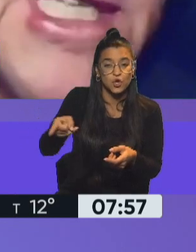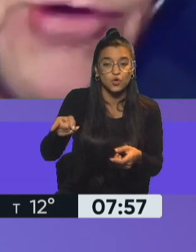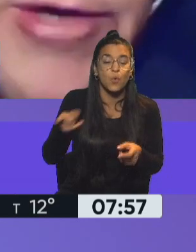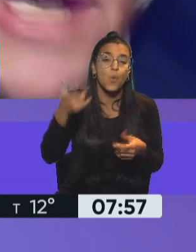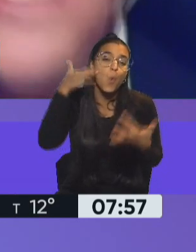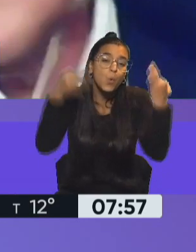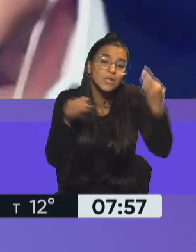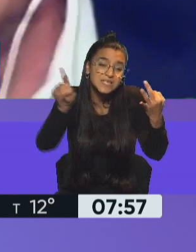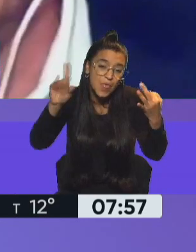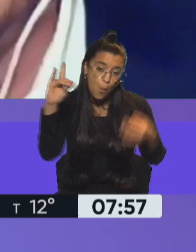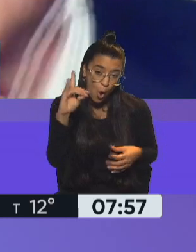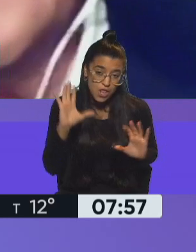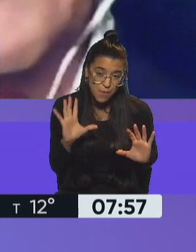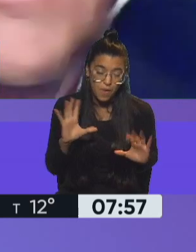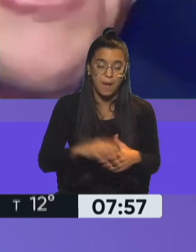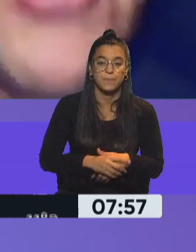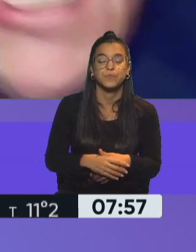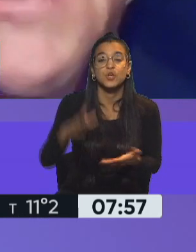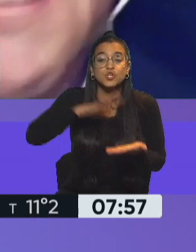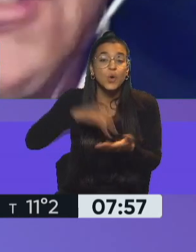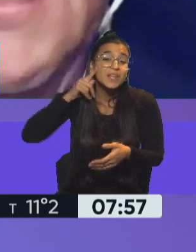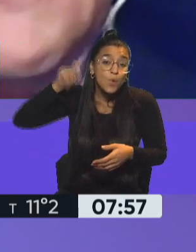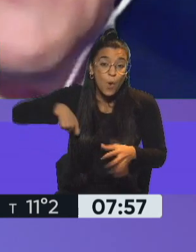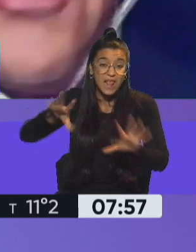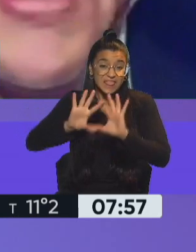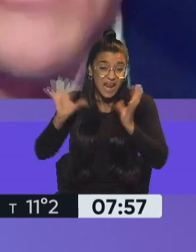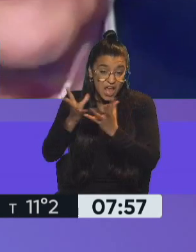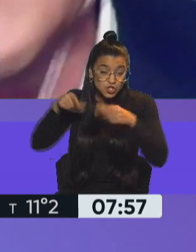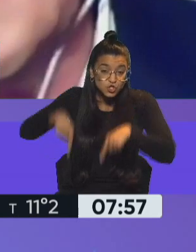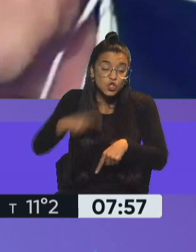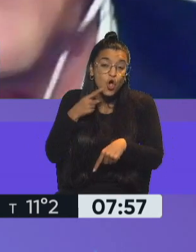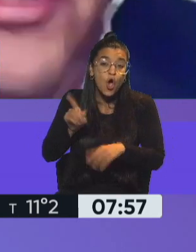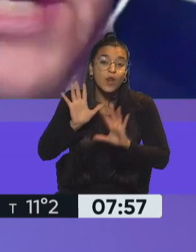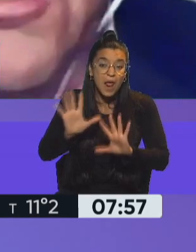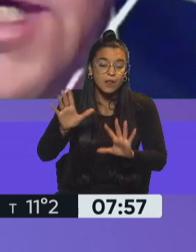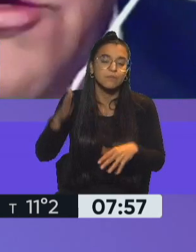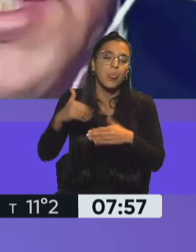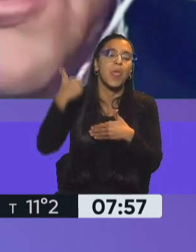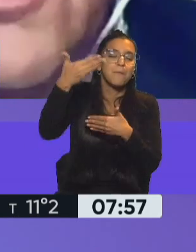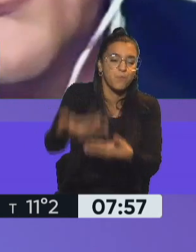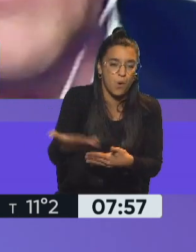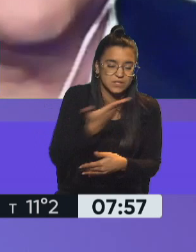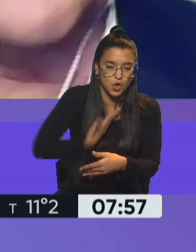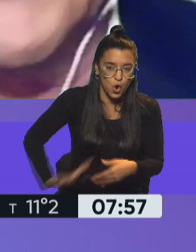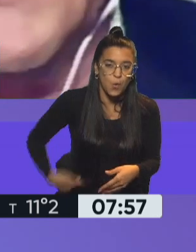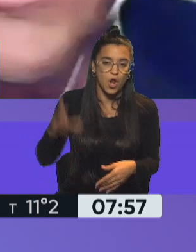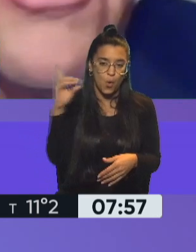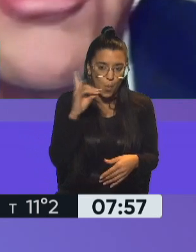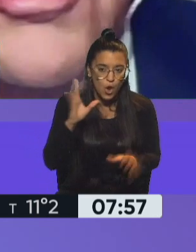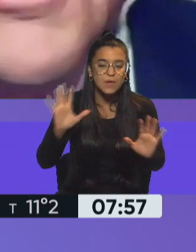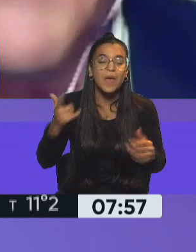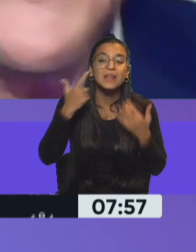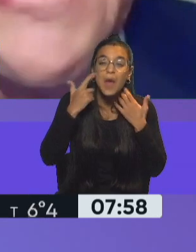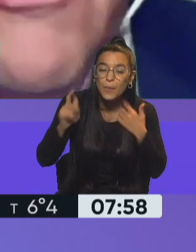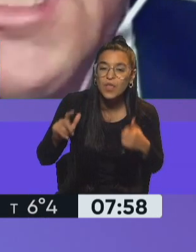la justicia boliviana. A nivel tribunales internacionales, creo que va a ser una instancia posterior que el gobierno de Bolivia está